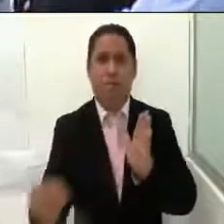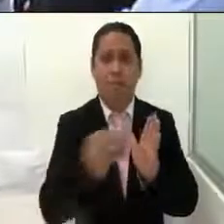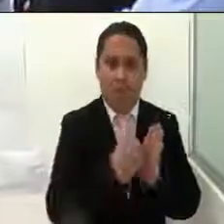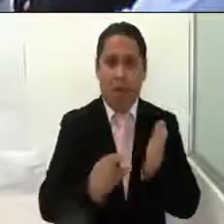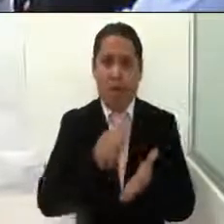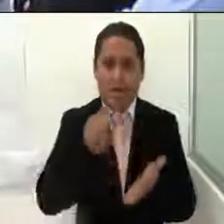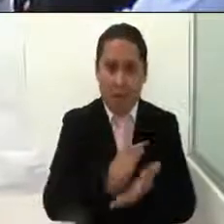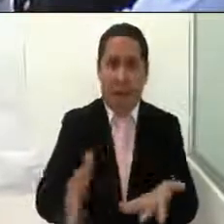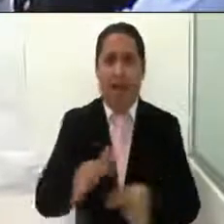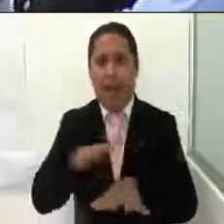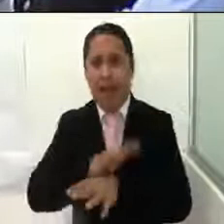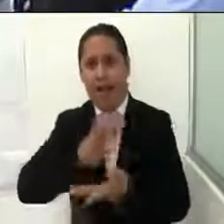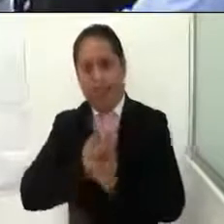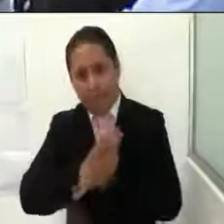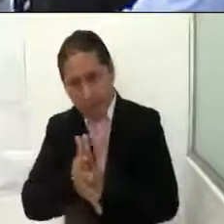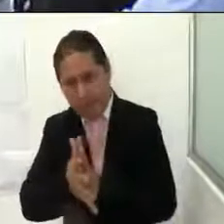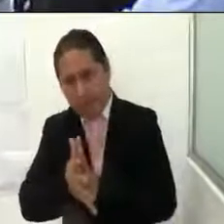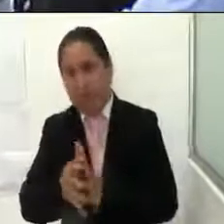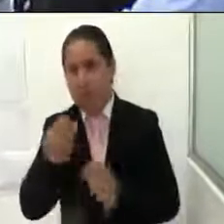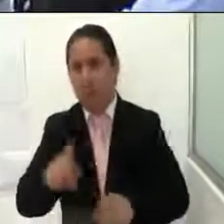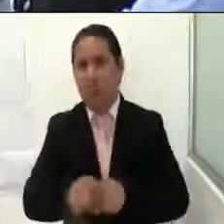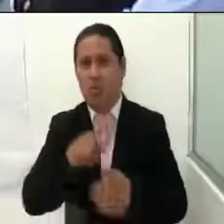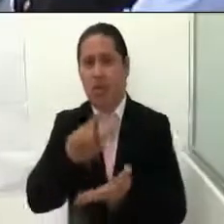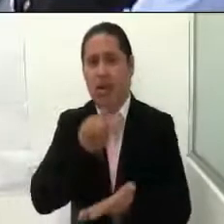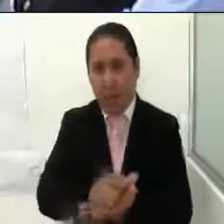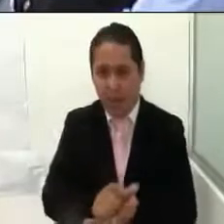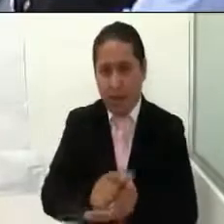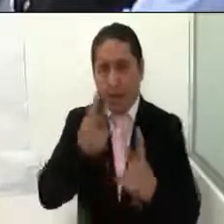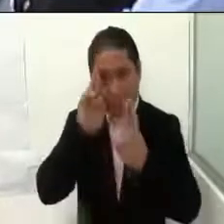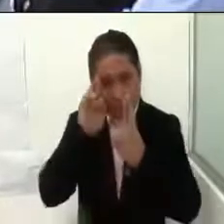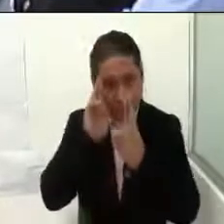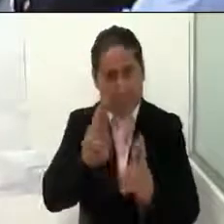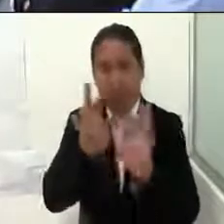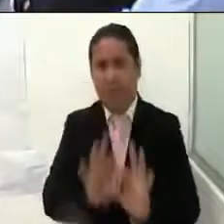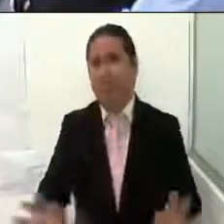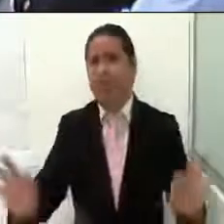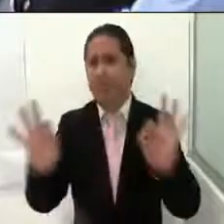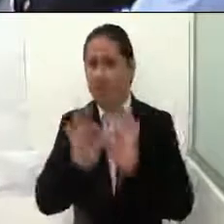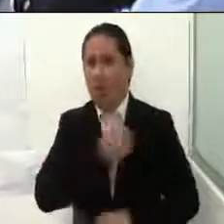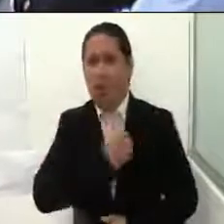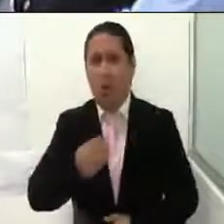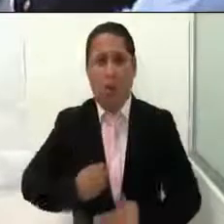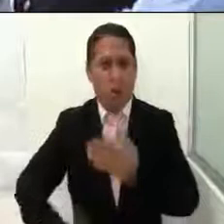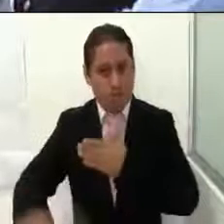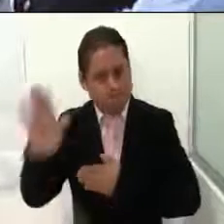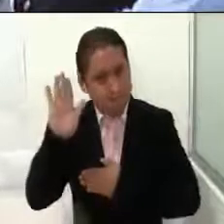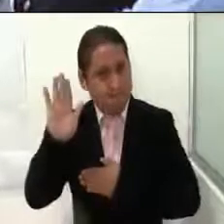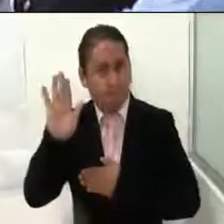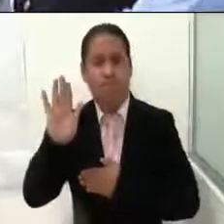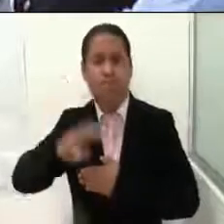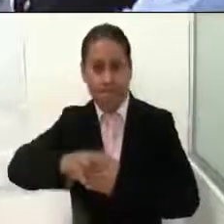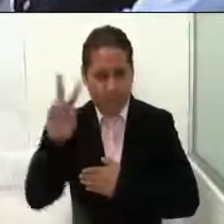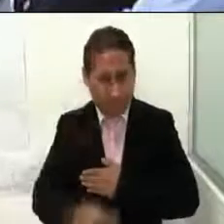dichas disposiciones reconociendo que una de las principales obligaciones institucionales es